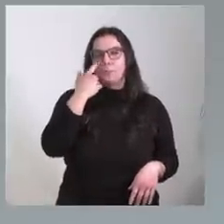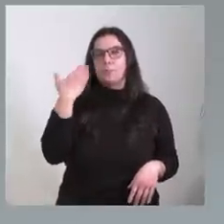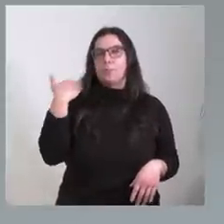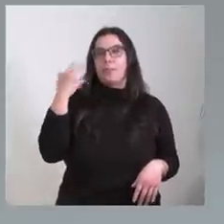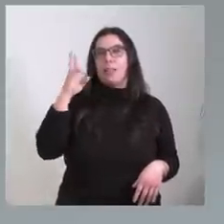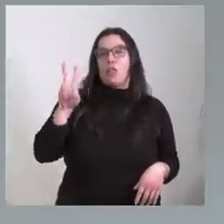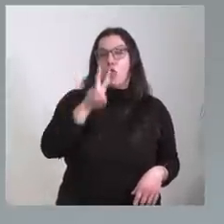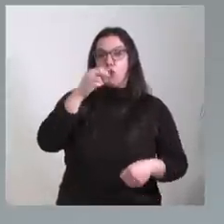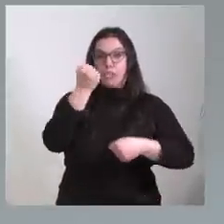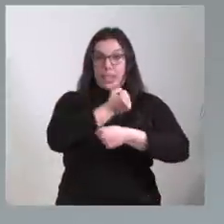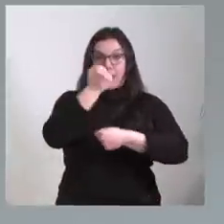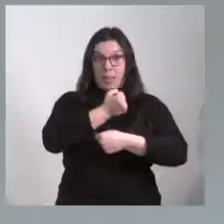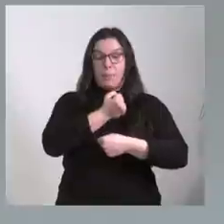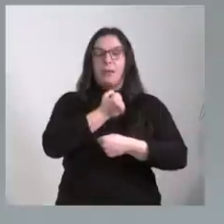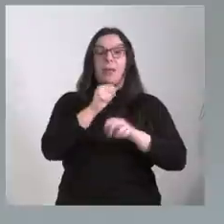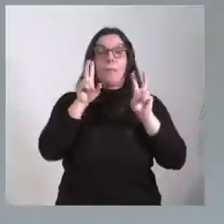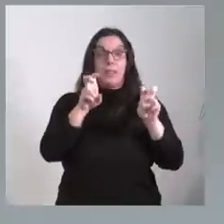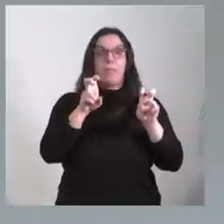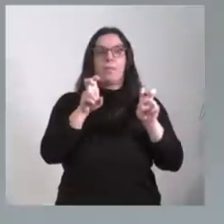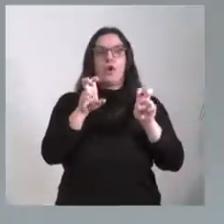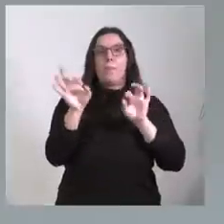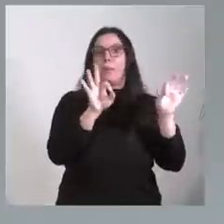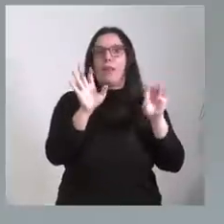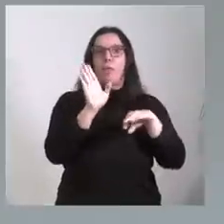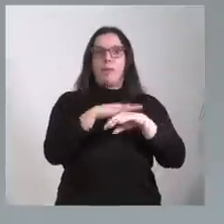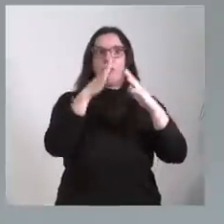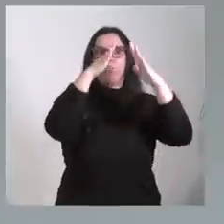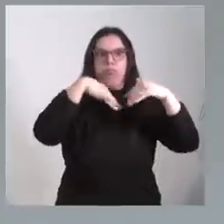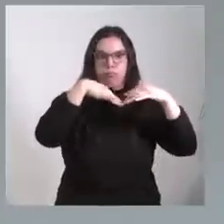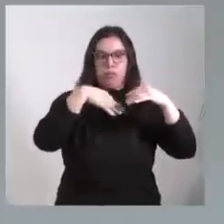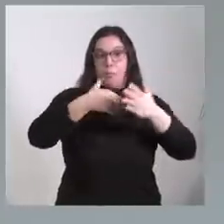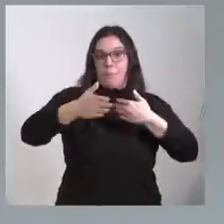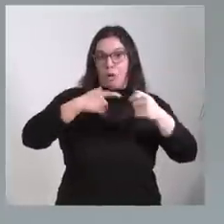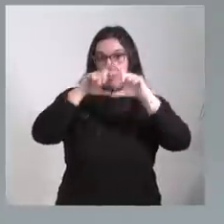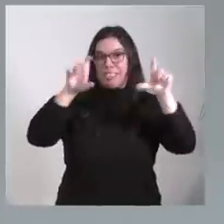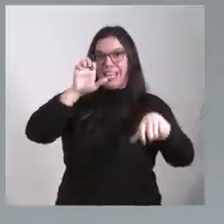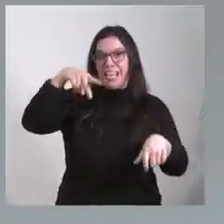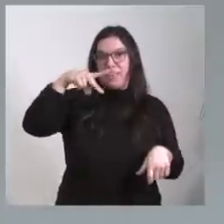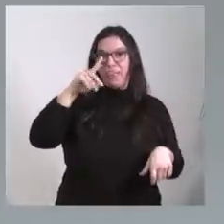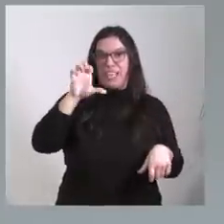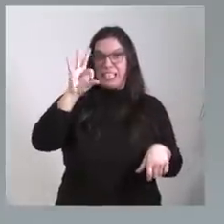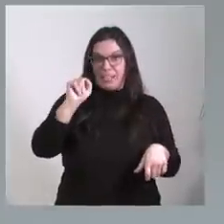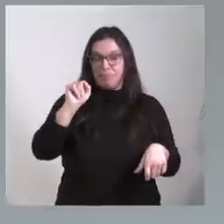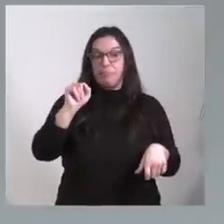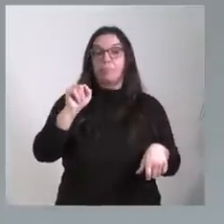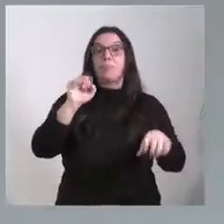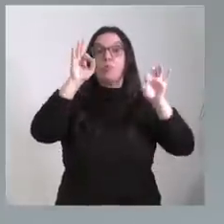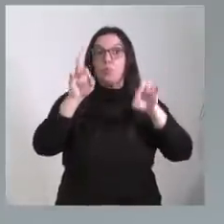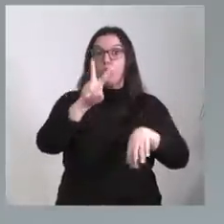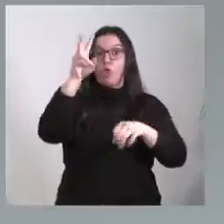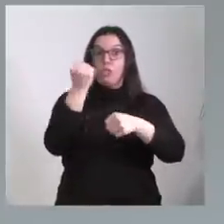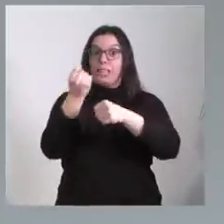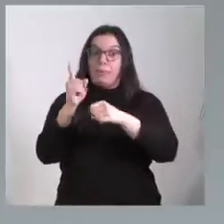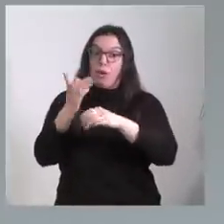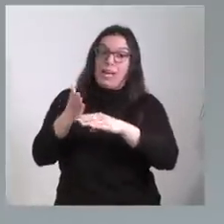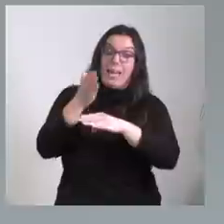2 de diciembre cuando estaba previsto el derribo de estas Torres por parte de endesa y en los días previos sin que